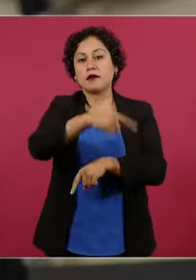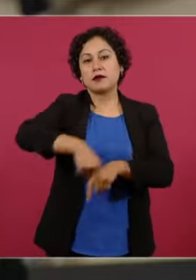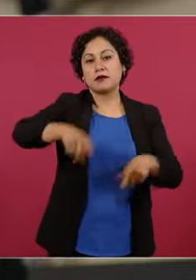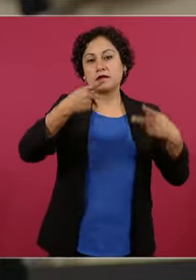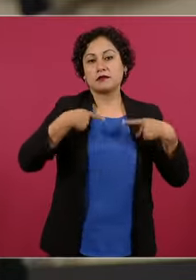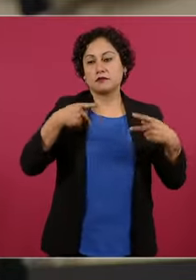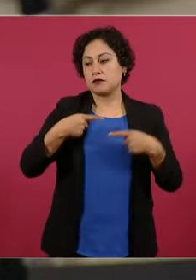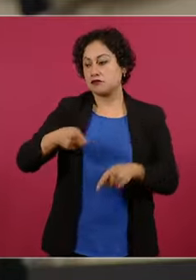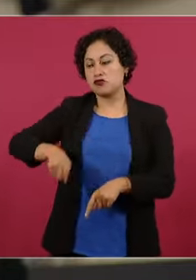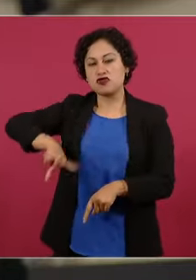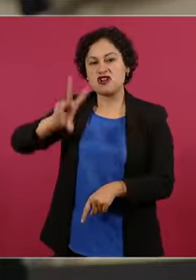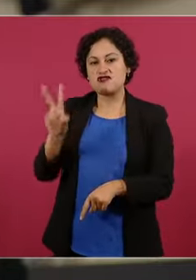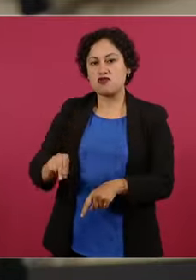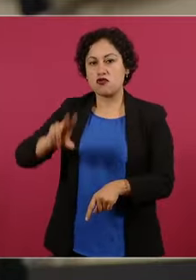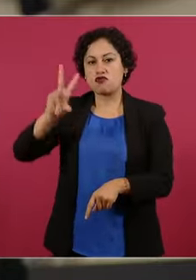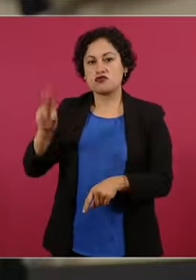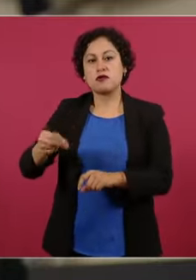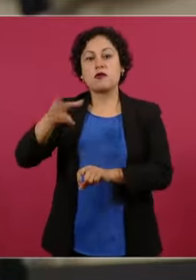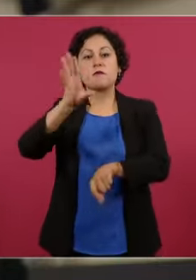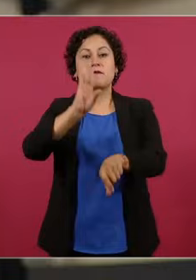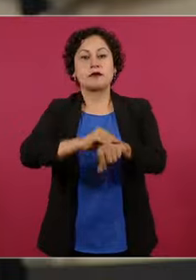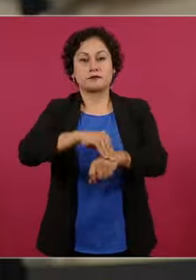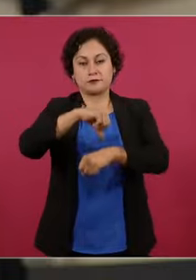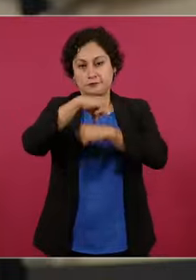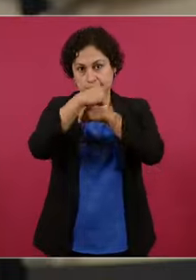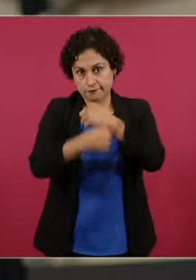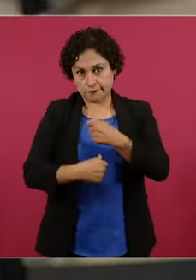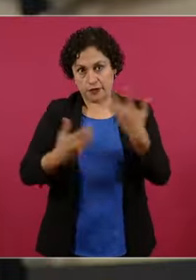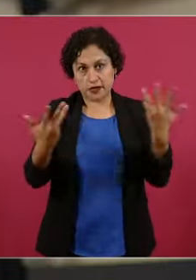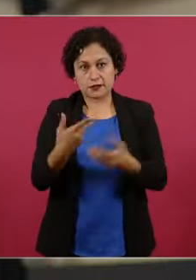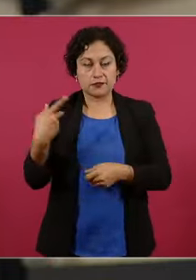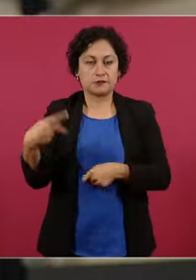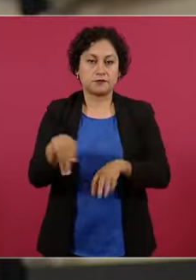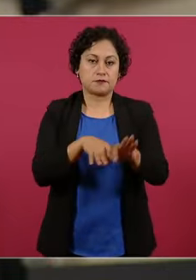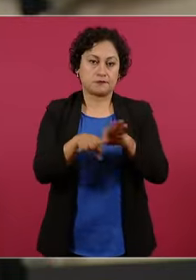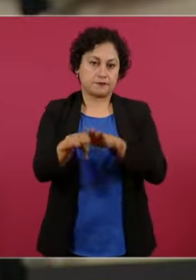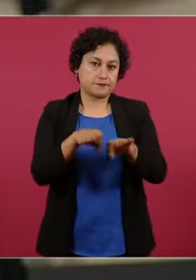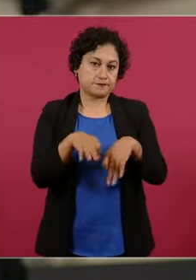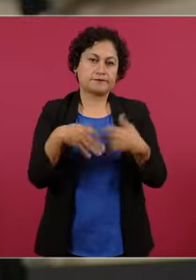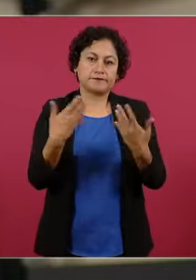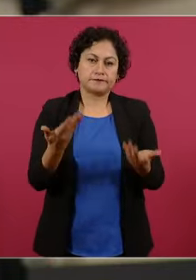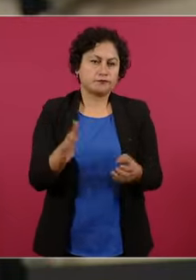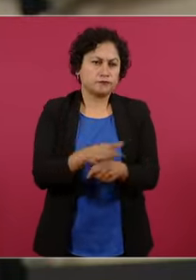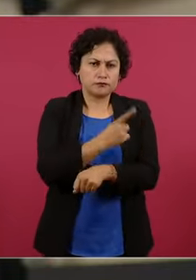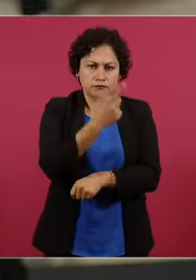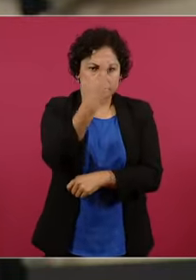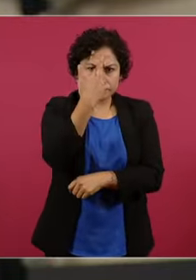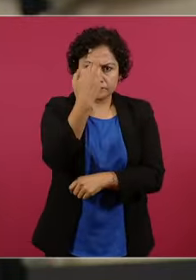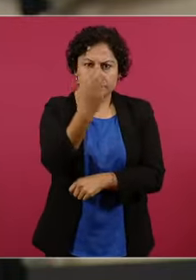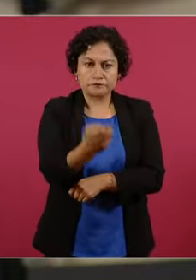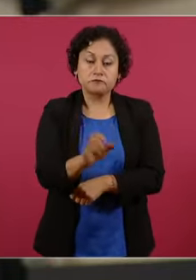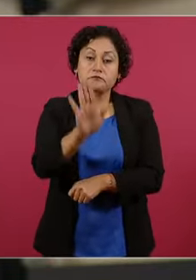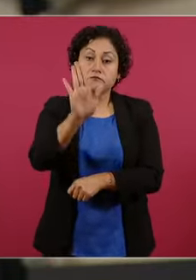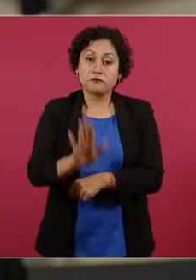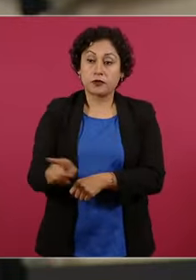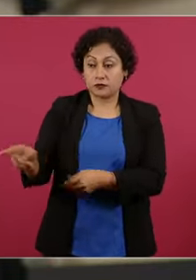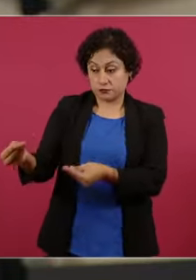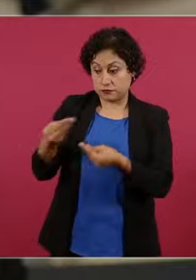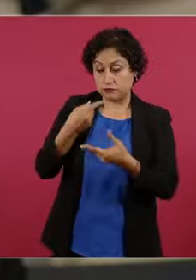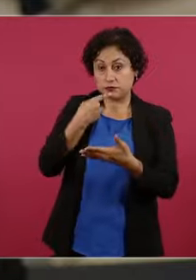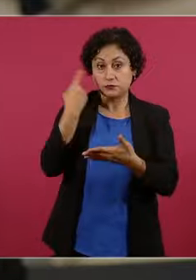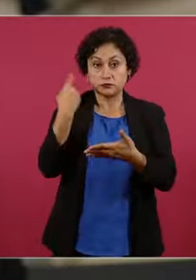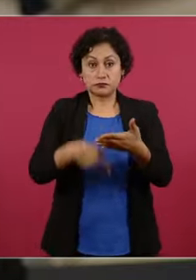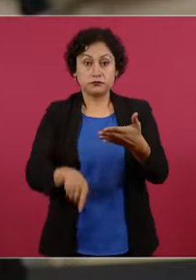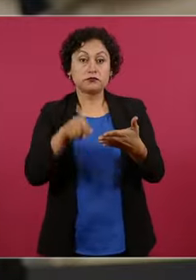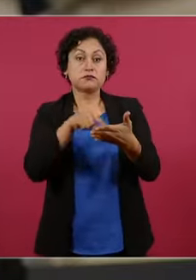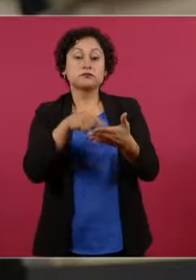este oficio o esta profesión. El motivo es aparentemente en esta denuncia nos hacen saber